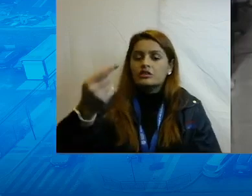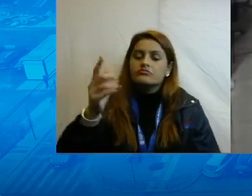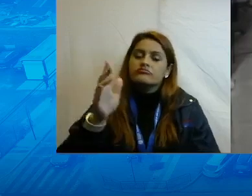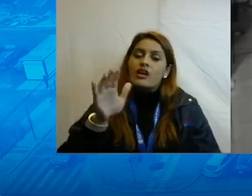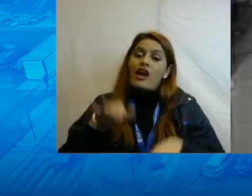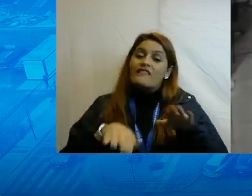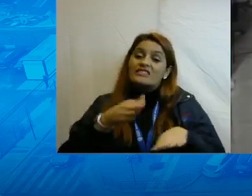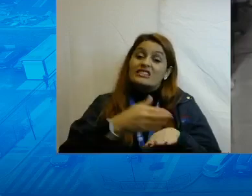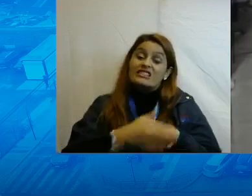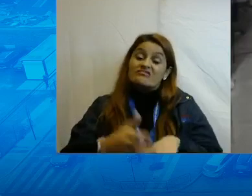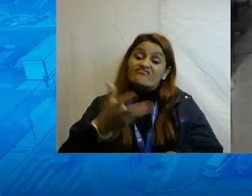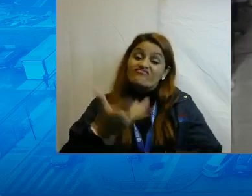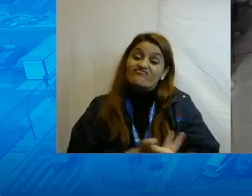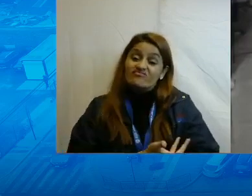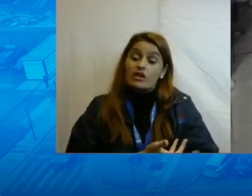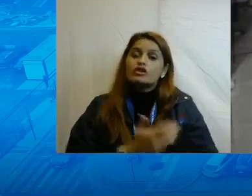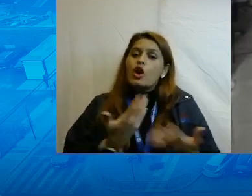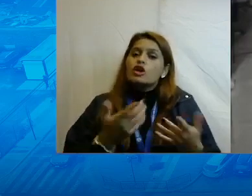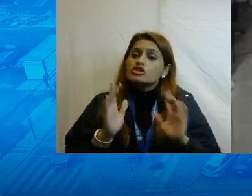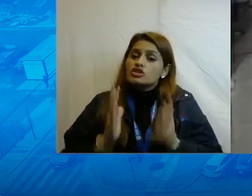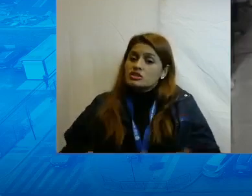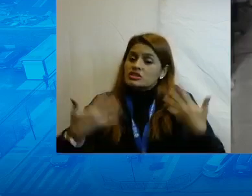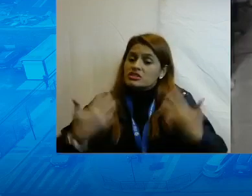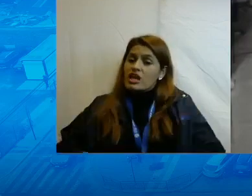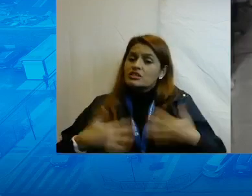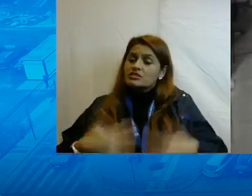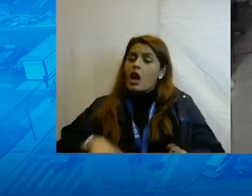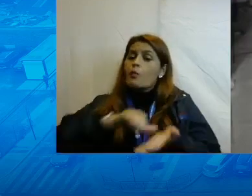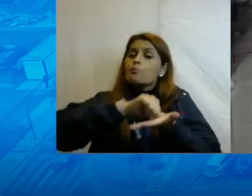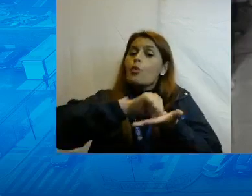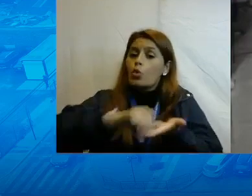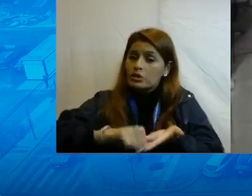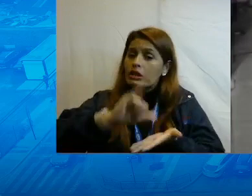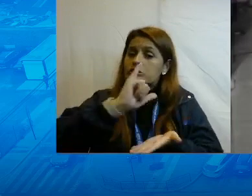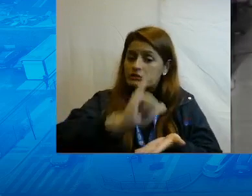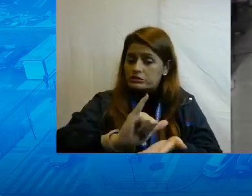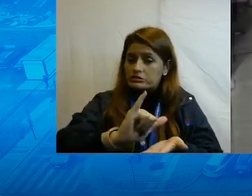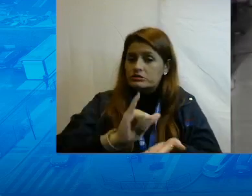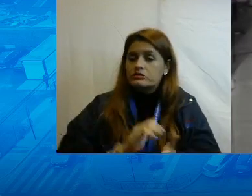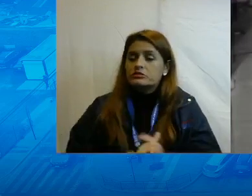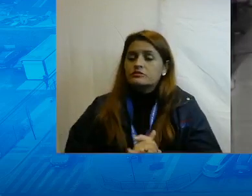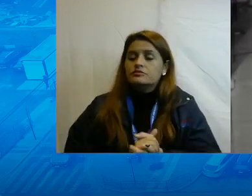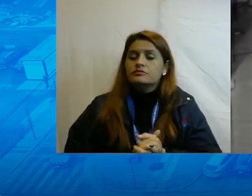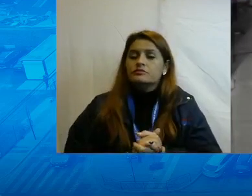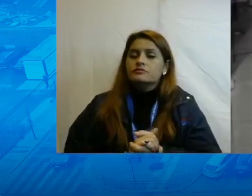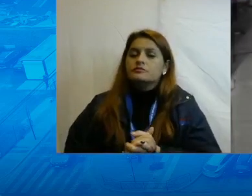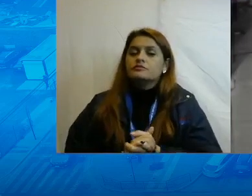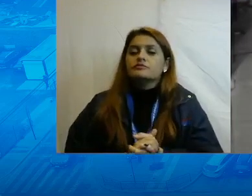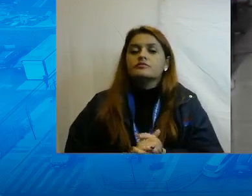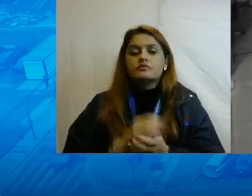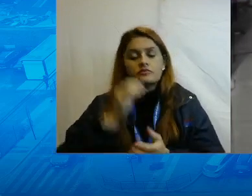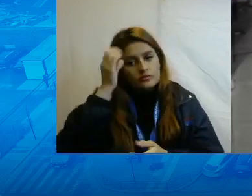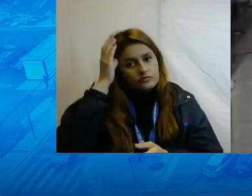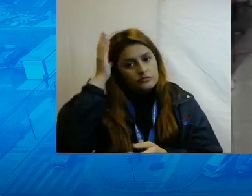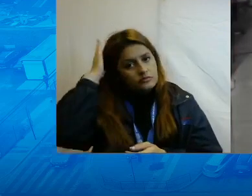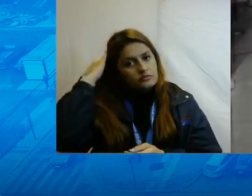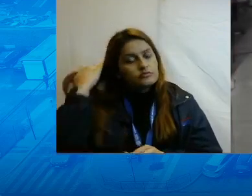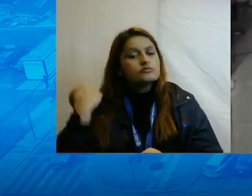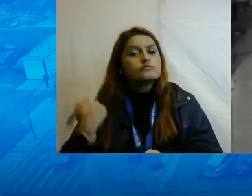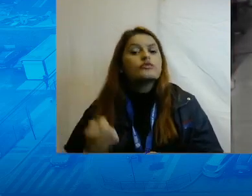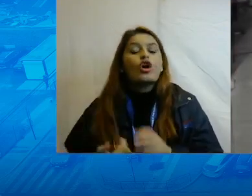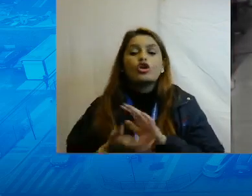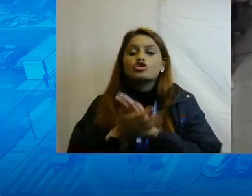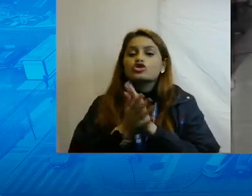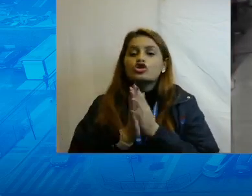estos dos camiones, se han cursado las multas claramente para dejarlo en el libro de anotaciones y todo